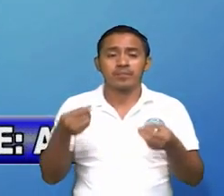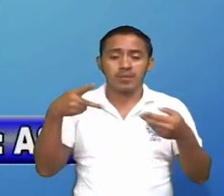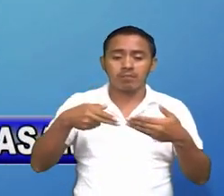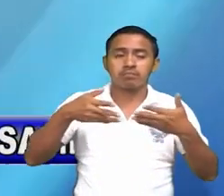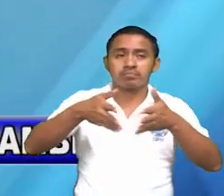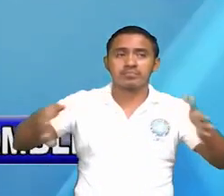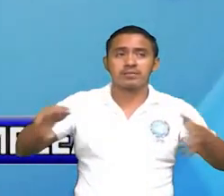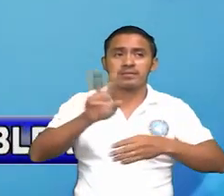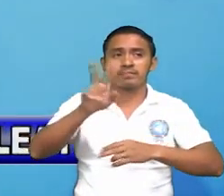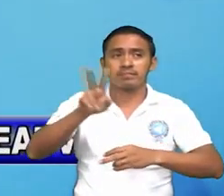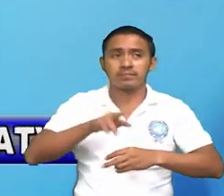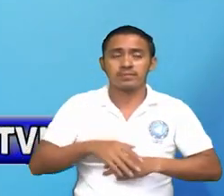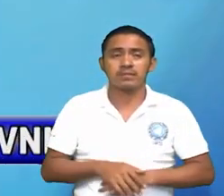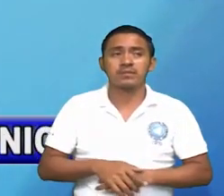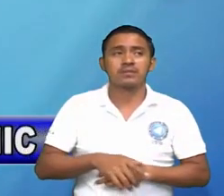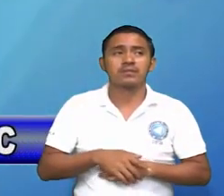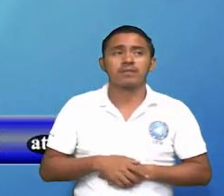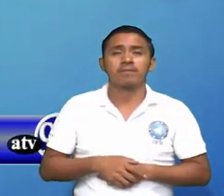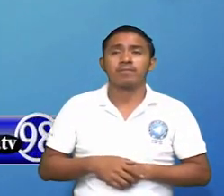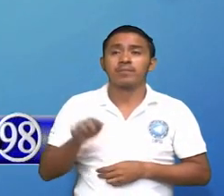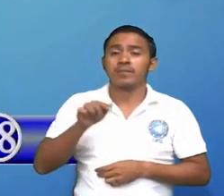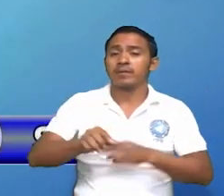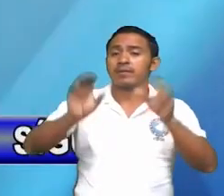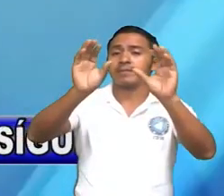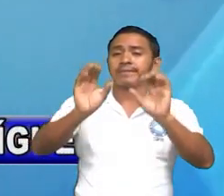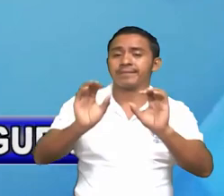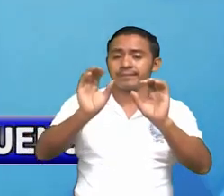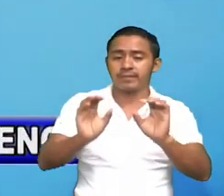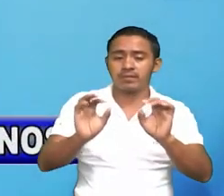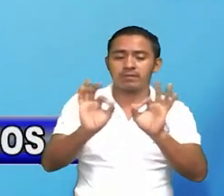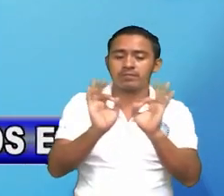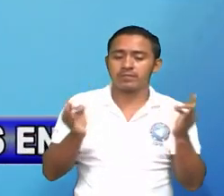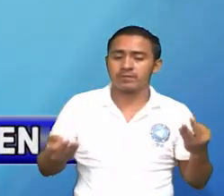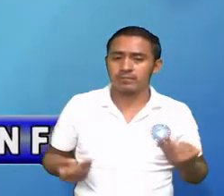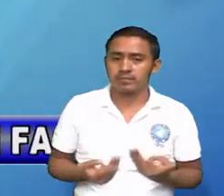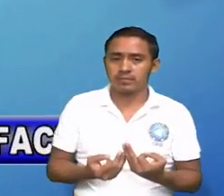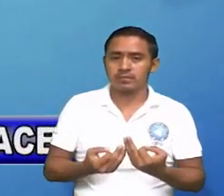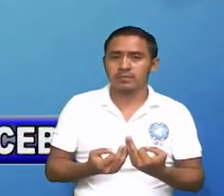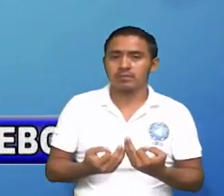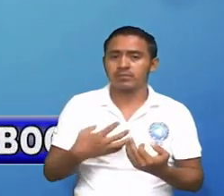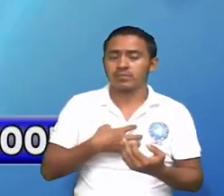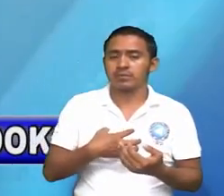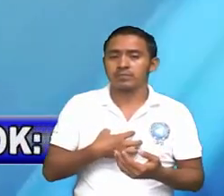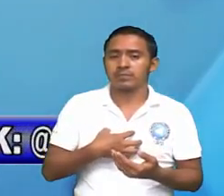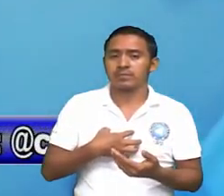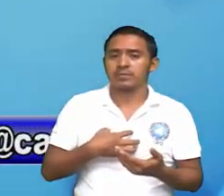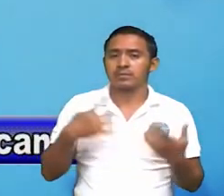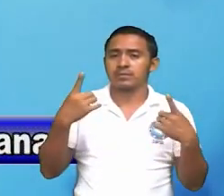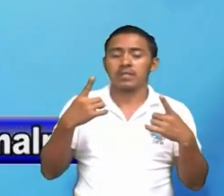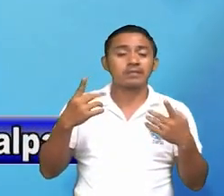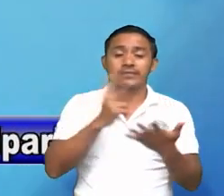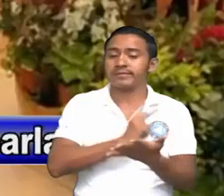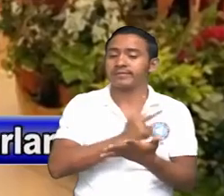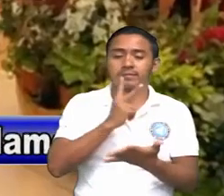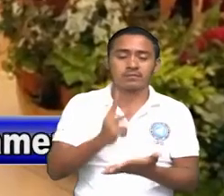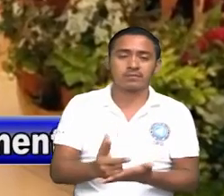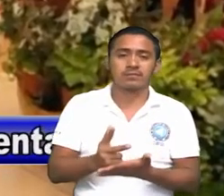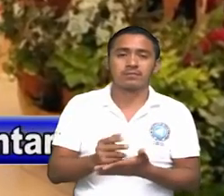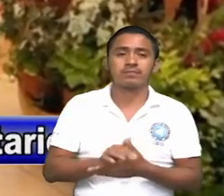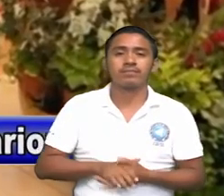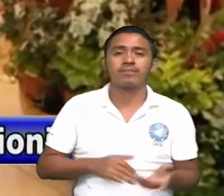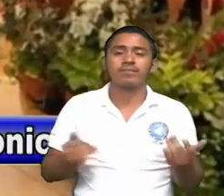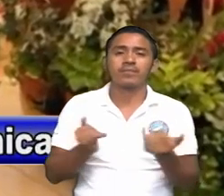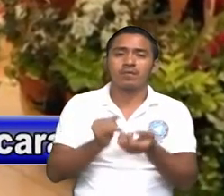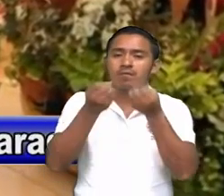este viernes 20 por la tarde con las autoridades y las familias de nuestra Chinandé, Chichigalpa.